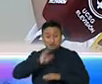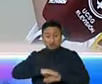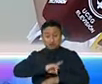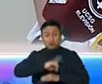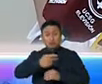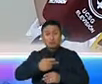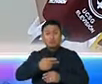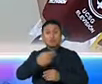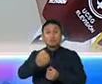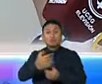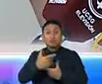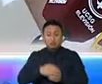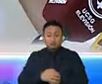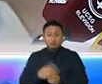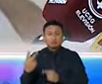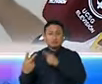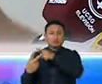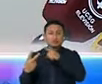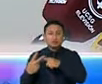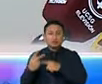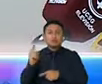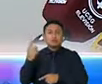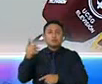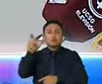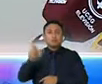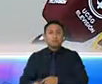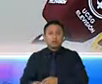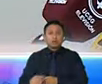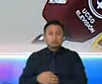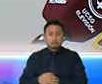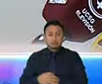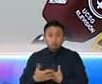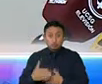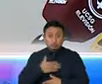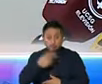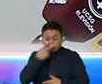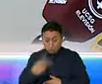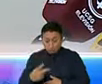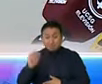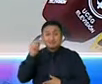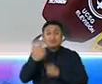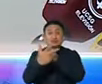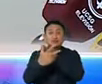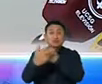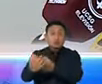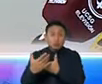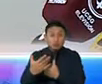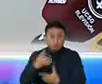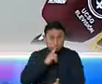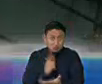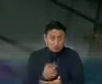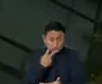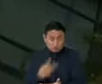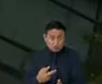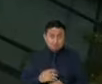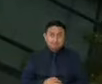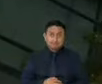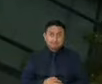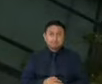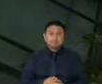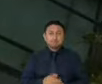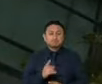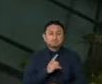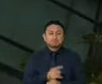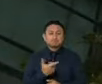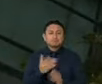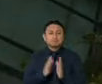producto, porque somos las únicas personas que constatamos la existencia de ese tercer producto. Por lo que hace un